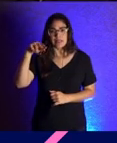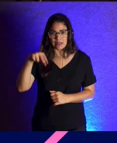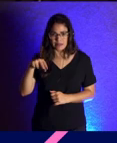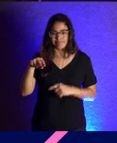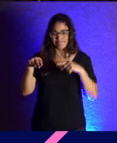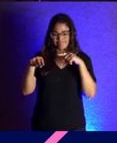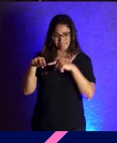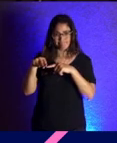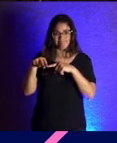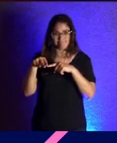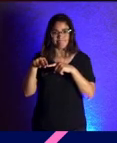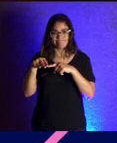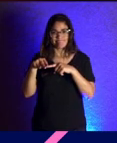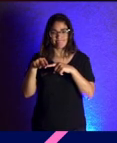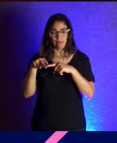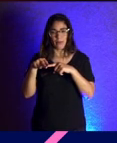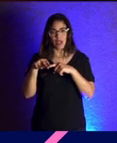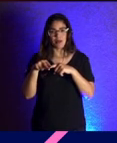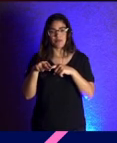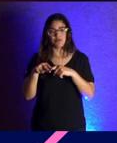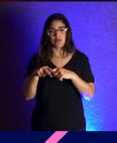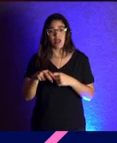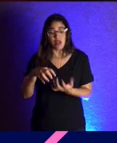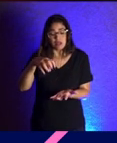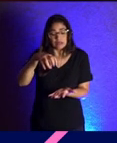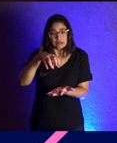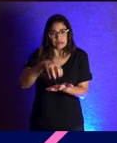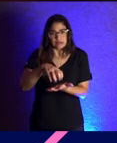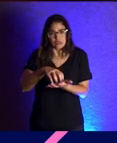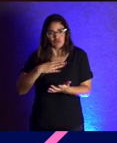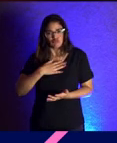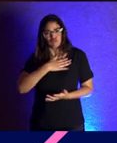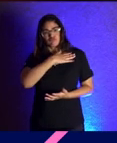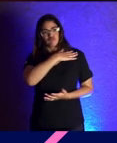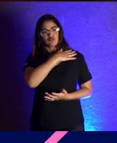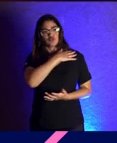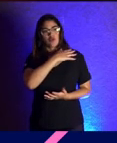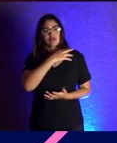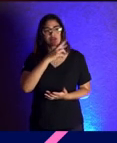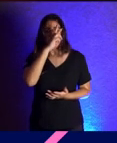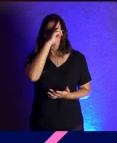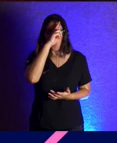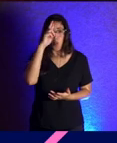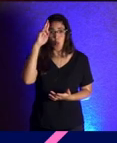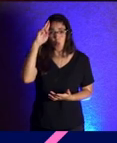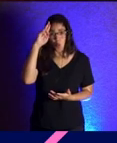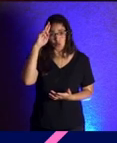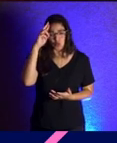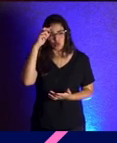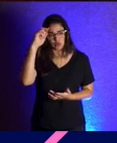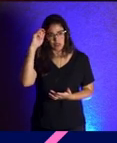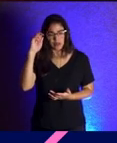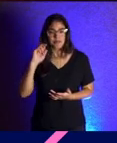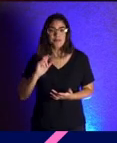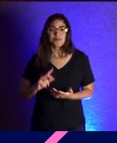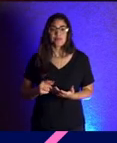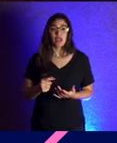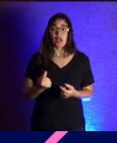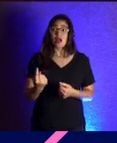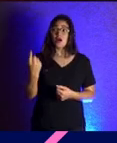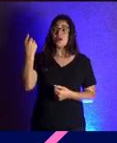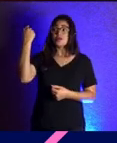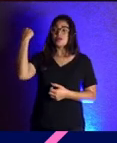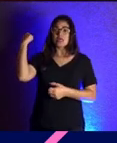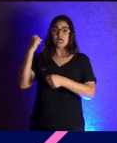régimen en grupo, y estos reportes que están acá, en unos reportes que se han hecho el año pasado, que animamos a